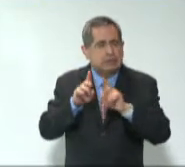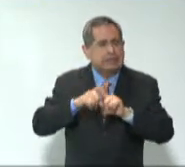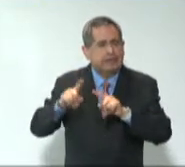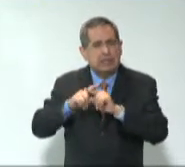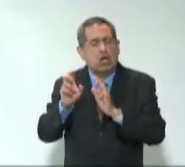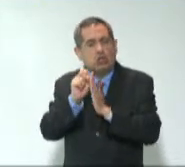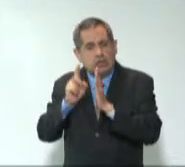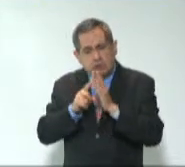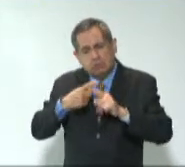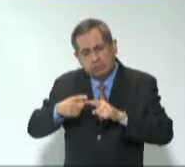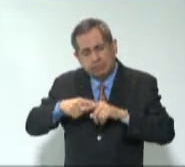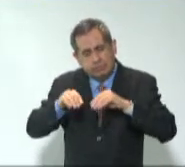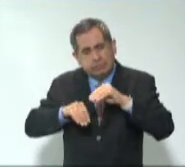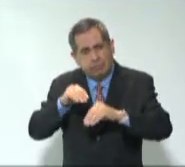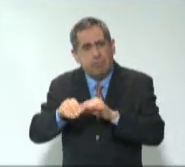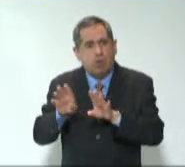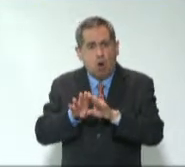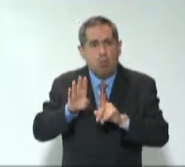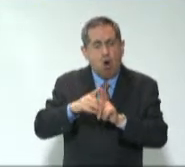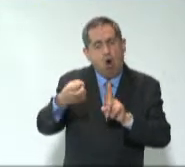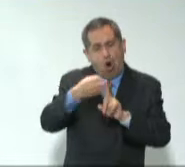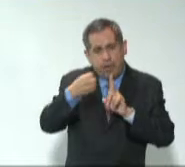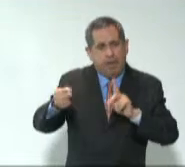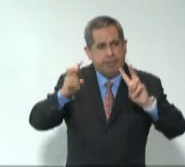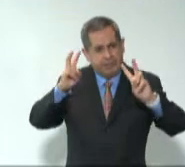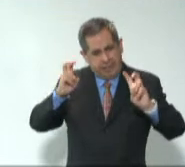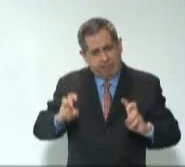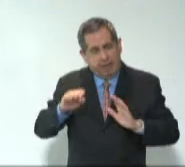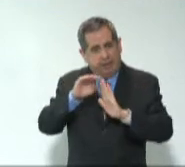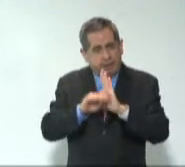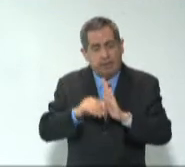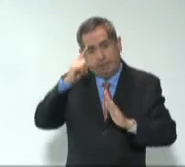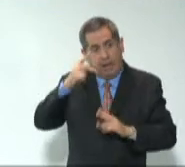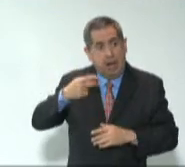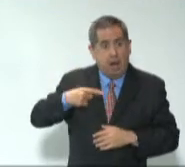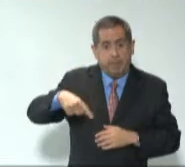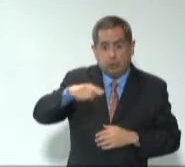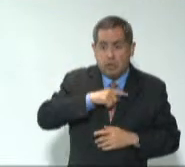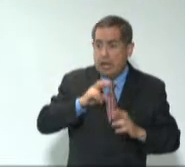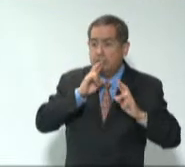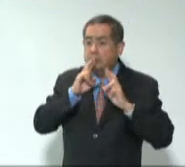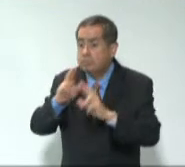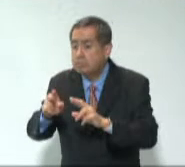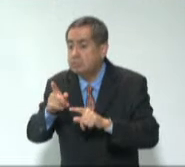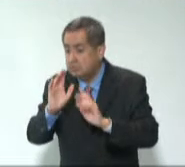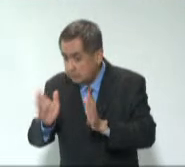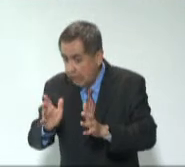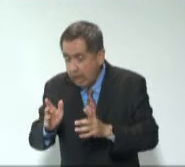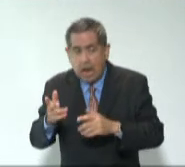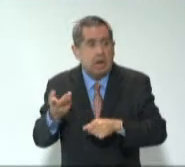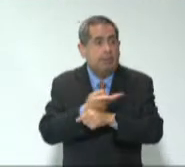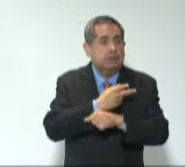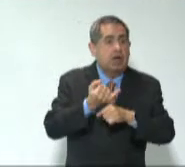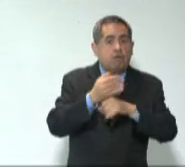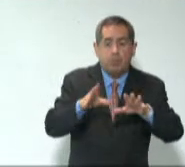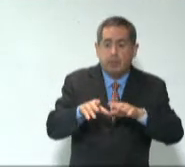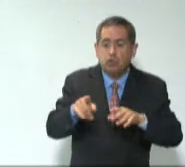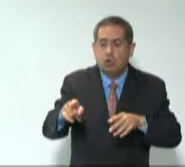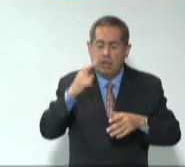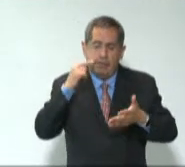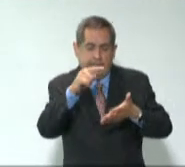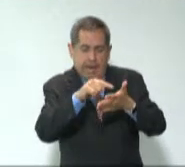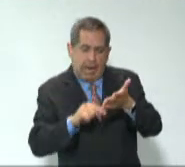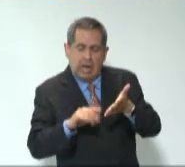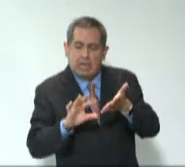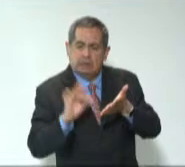solicitudes que se han hecho pues las ordenamos por tema para que una gente que ya le contestado una solicitud a lo mejor esa información la pueda encontrar